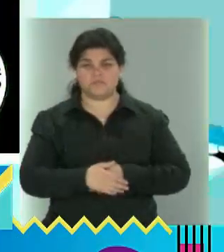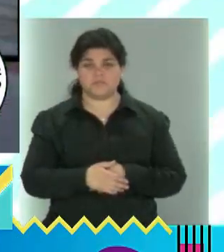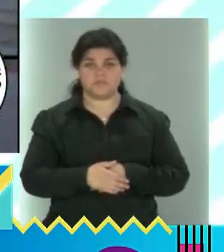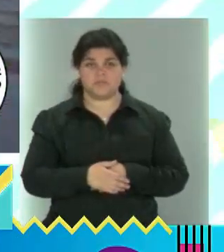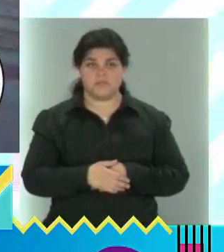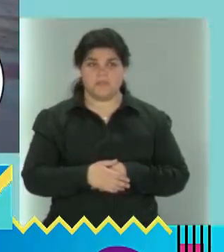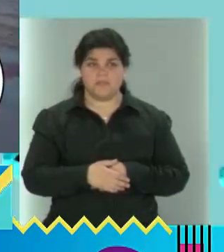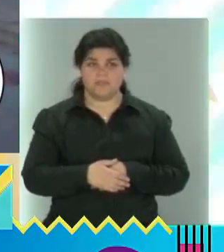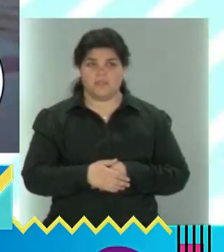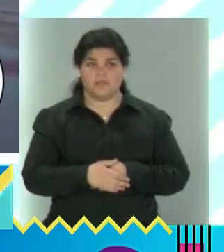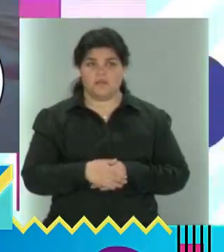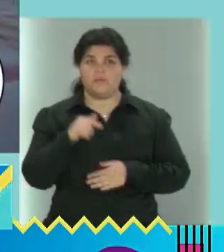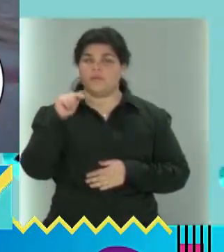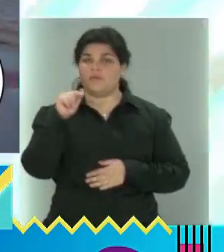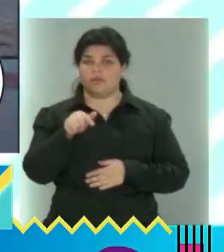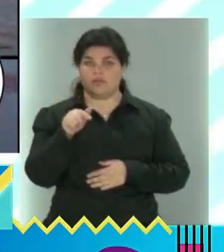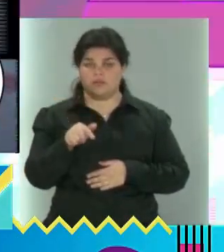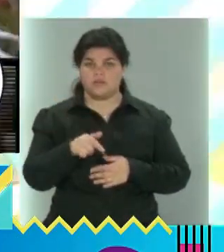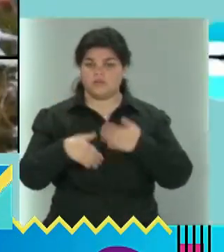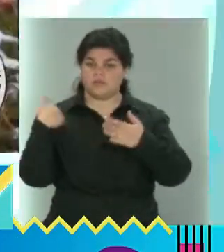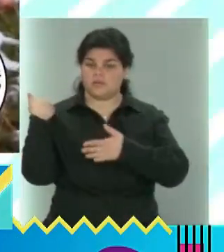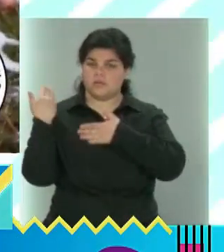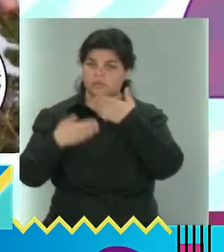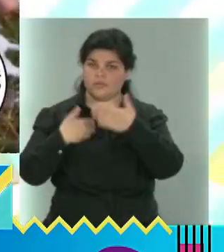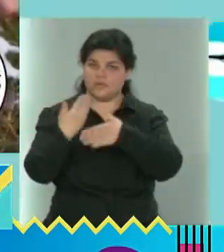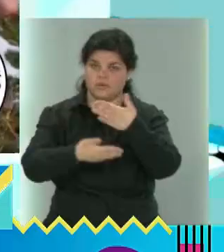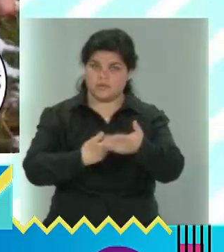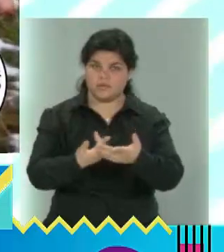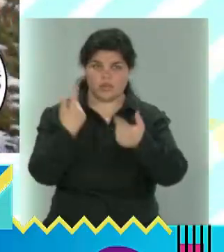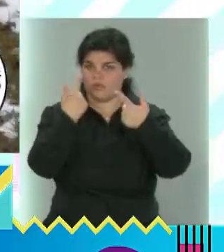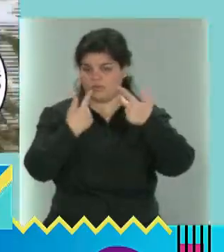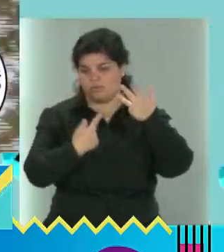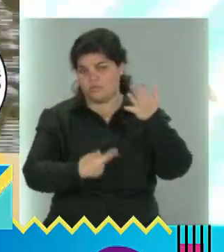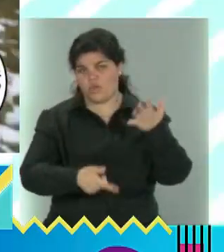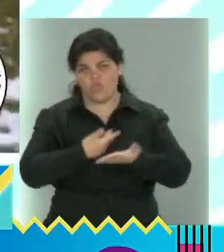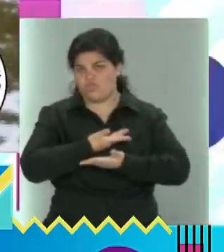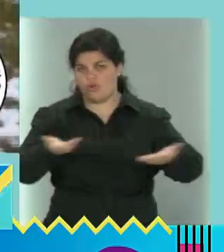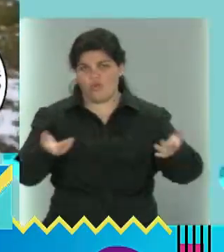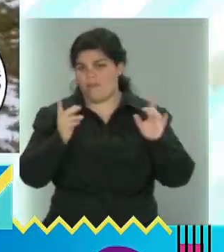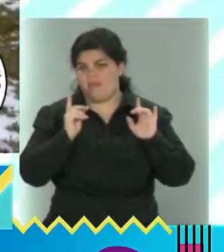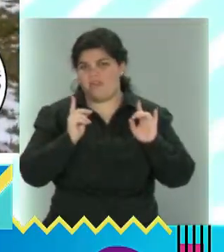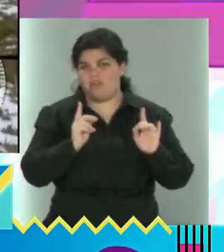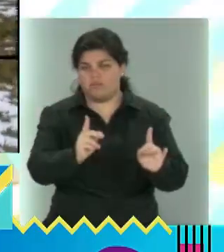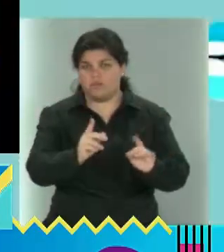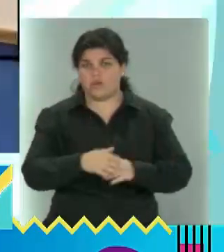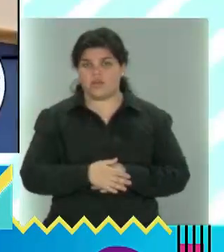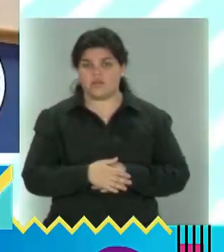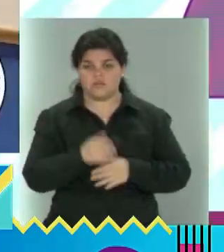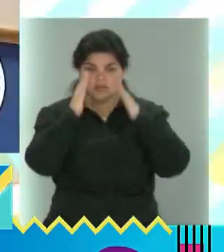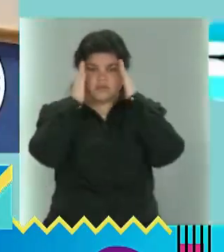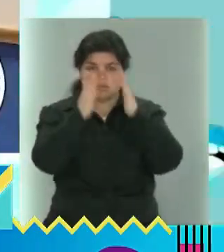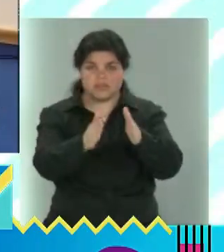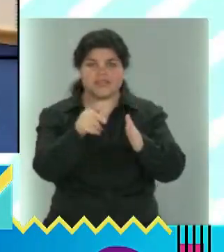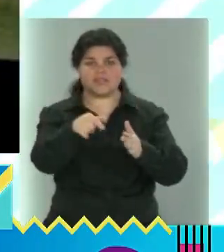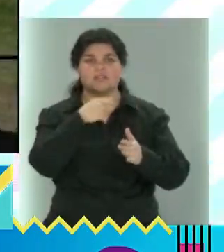una de las cosas que logramos desarrollar en todas las artes marciales y que también se enfocan en eso en gran